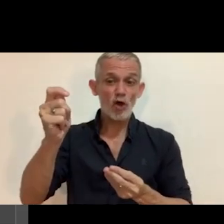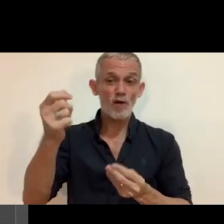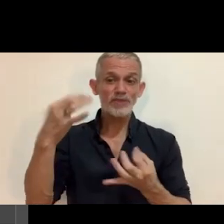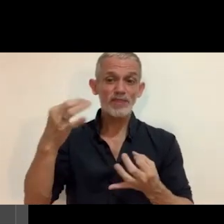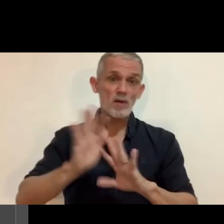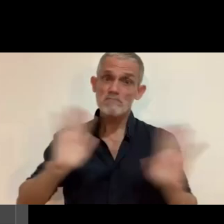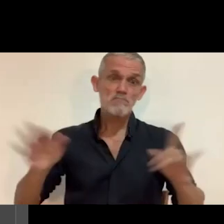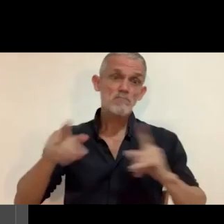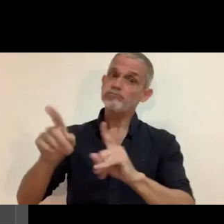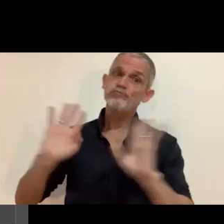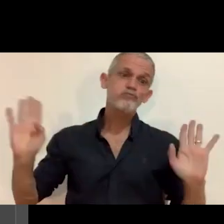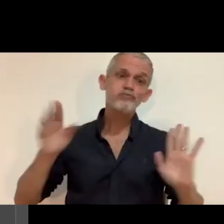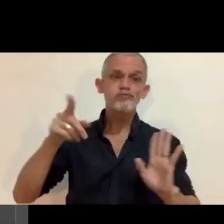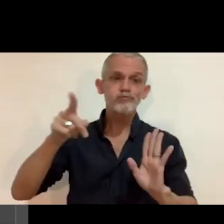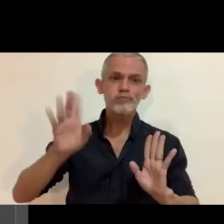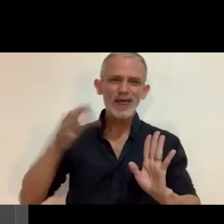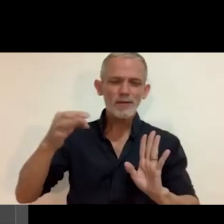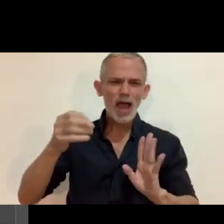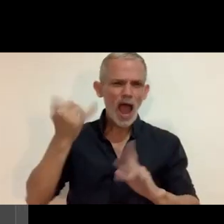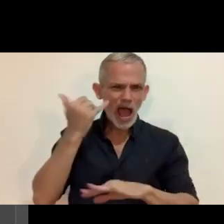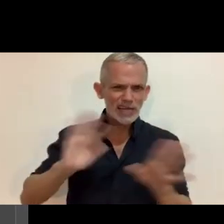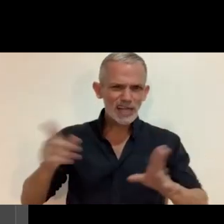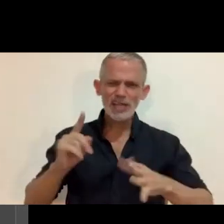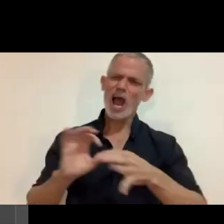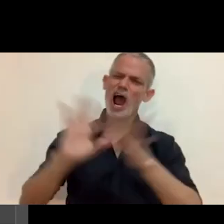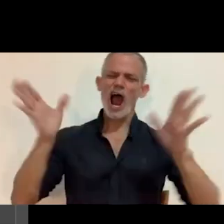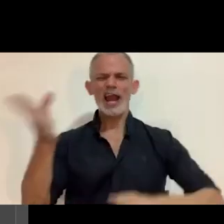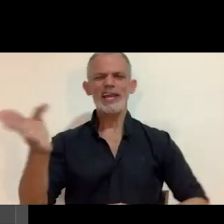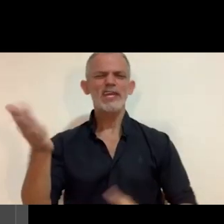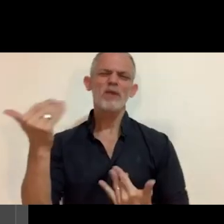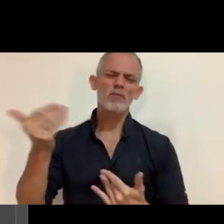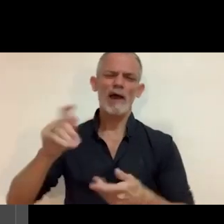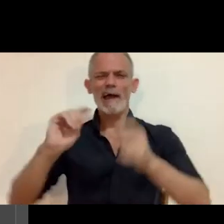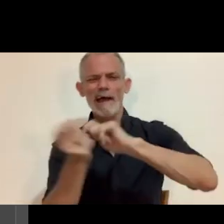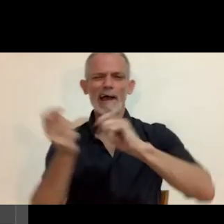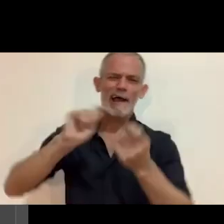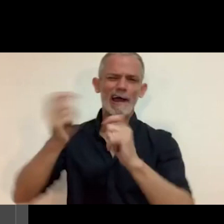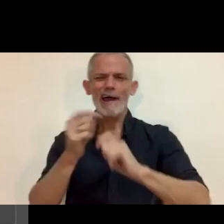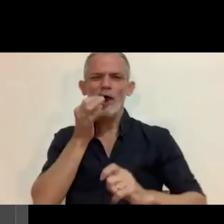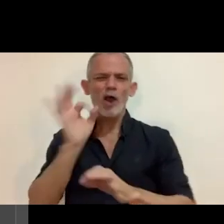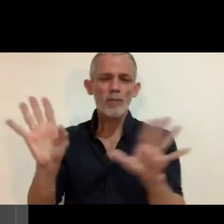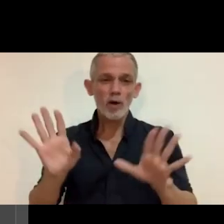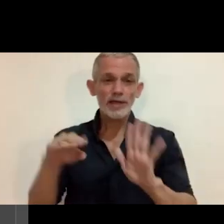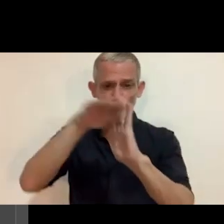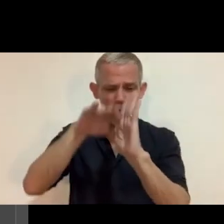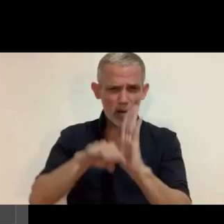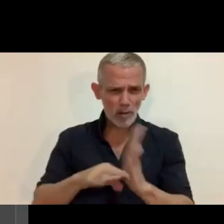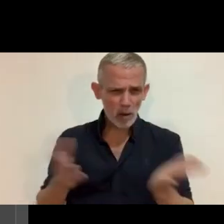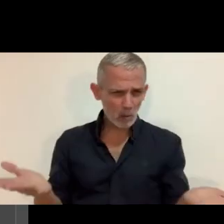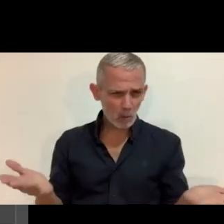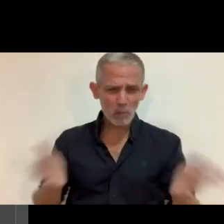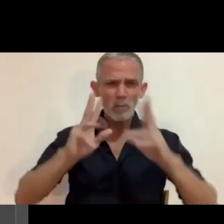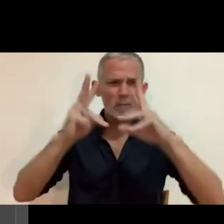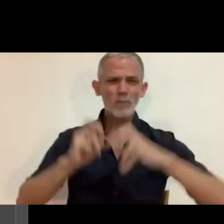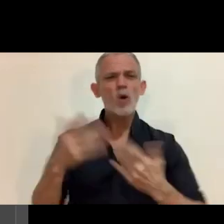inviolable, no quiere decir que el acusado tenga libertad para alterar a su capricho las reglas comunes de los